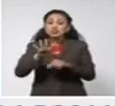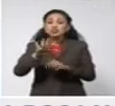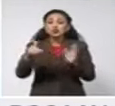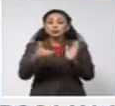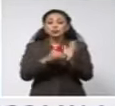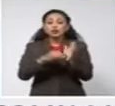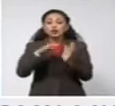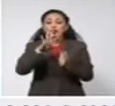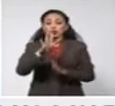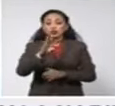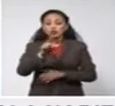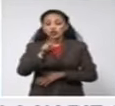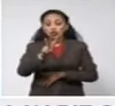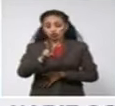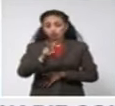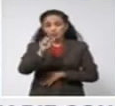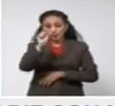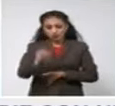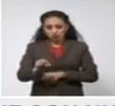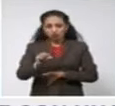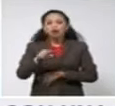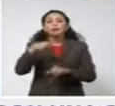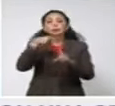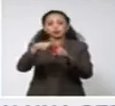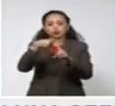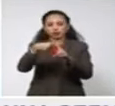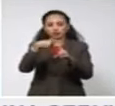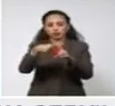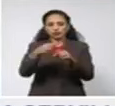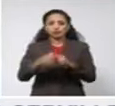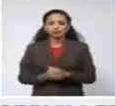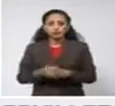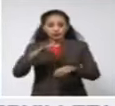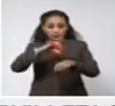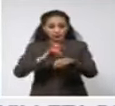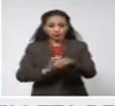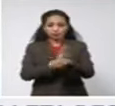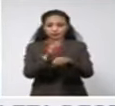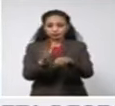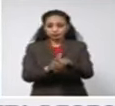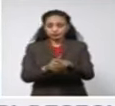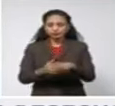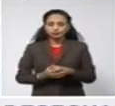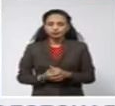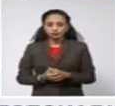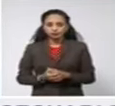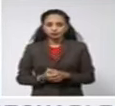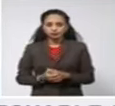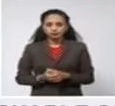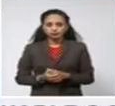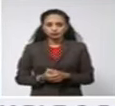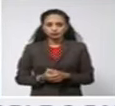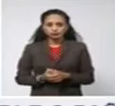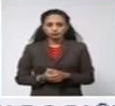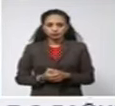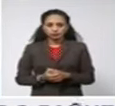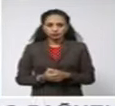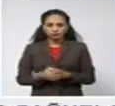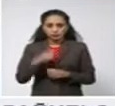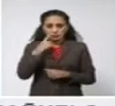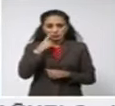5.412 personas positivas a la COVID-19 y por lo tanto con el diagnóstico